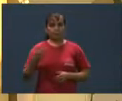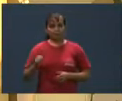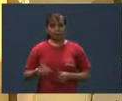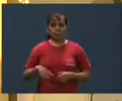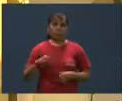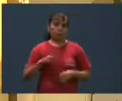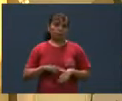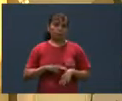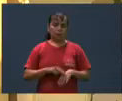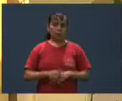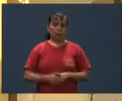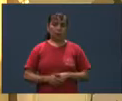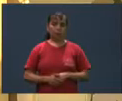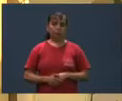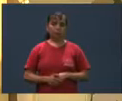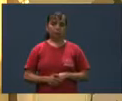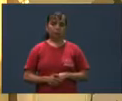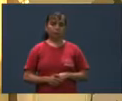algo más.